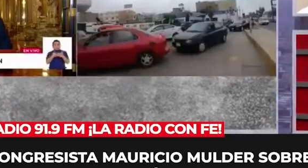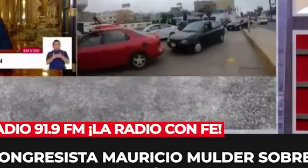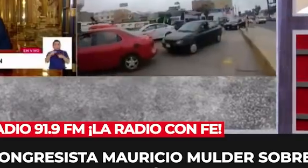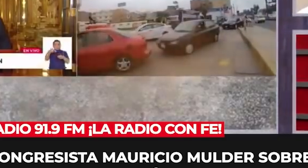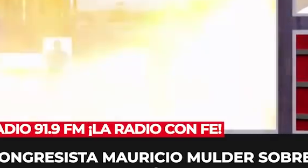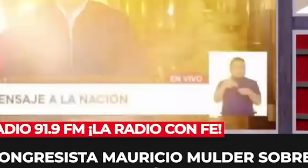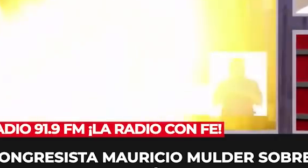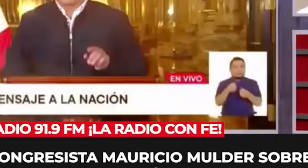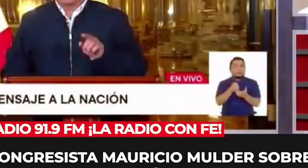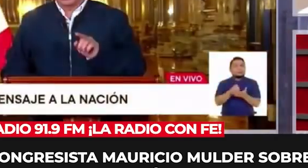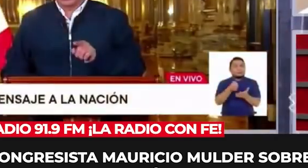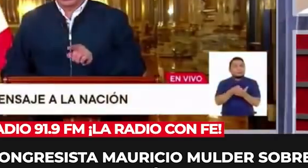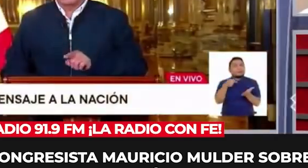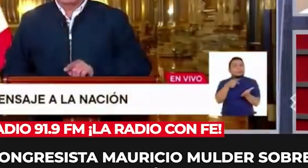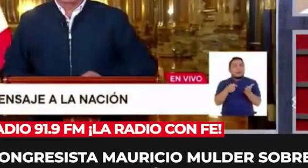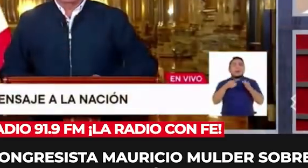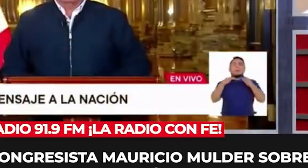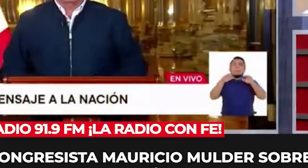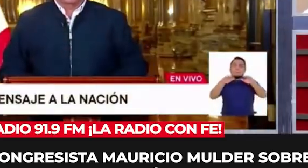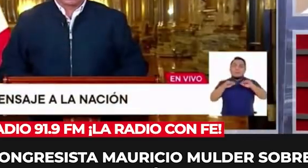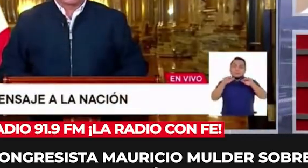Bueno, a mí tampoco me cabe la menor